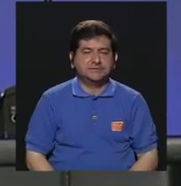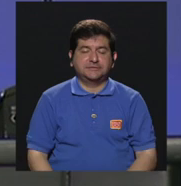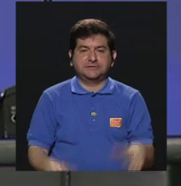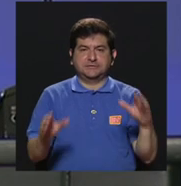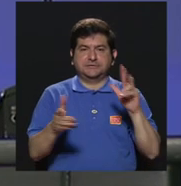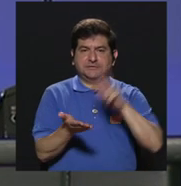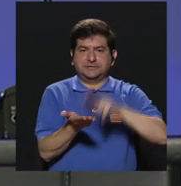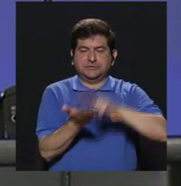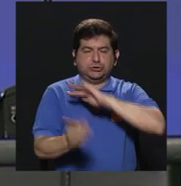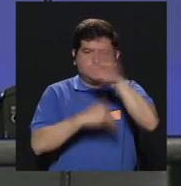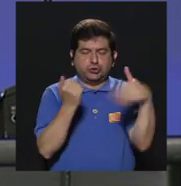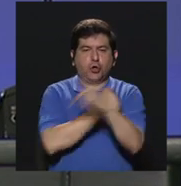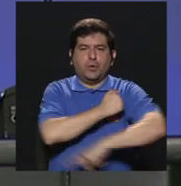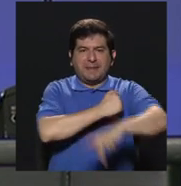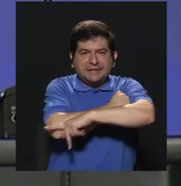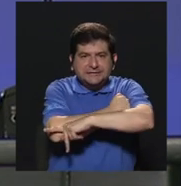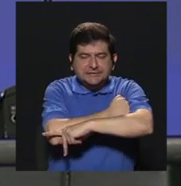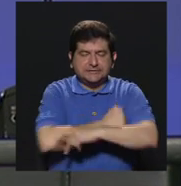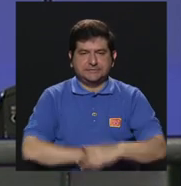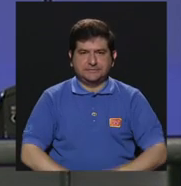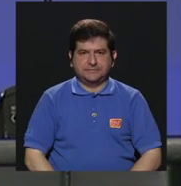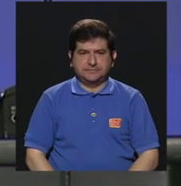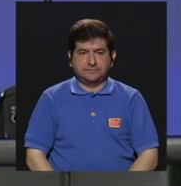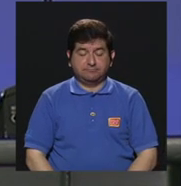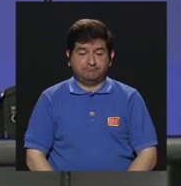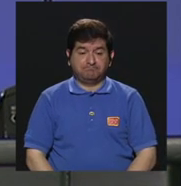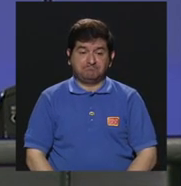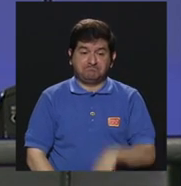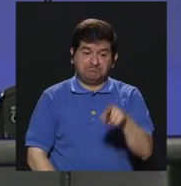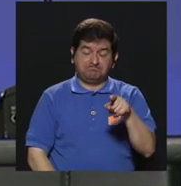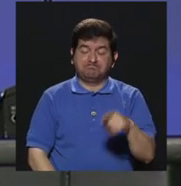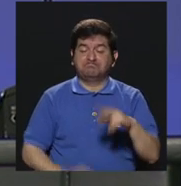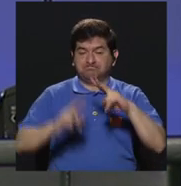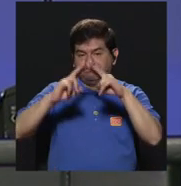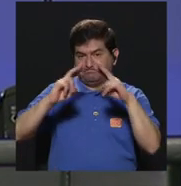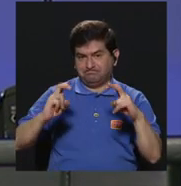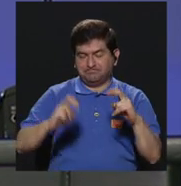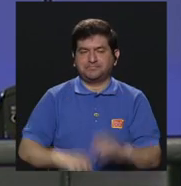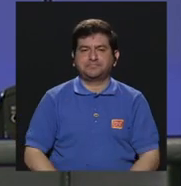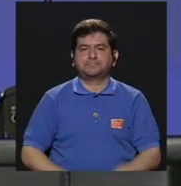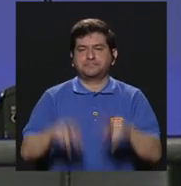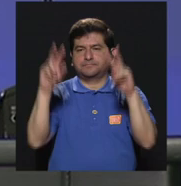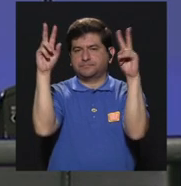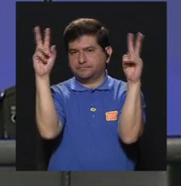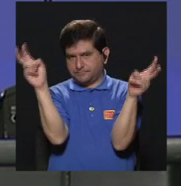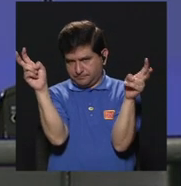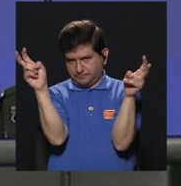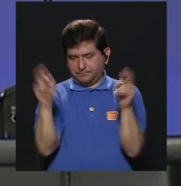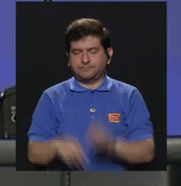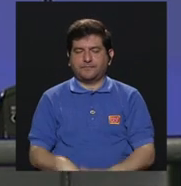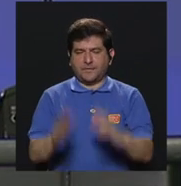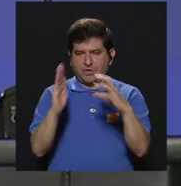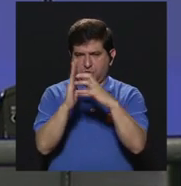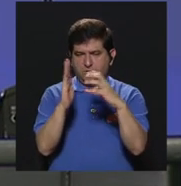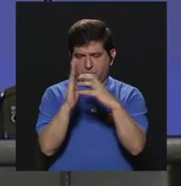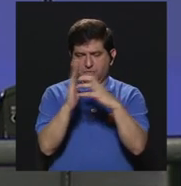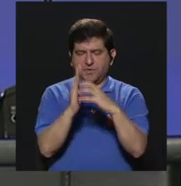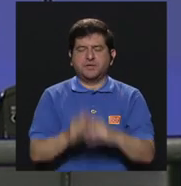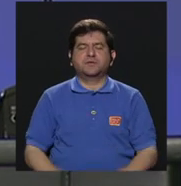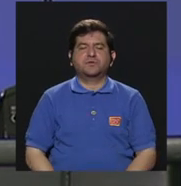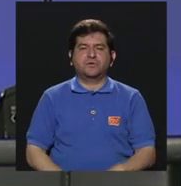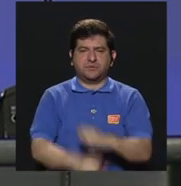ratificado por todos los países, considera, abro comillas, cito el Tratado de Seguridad